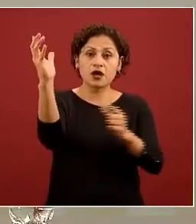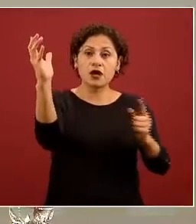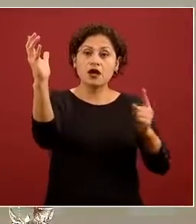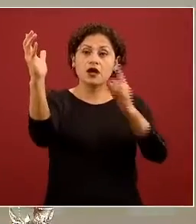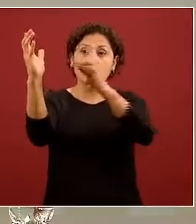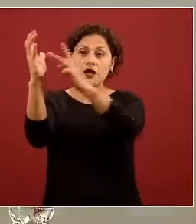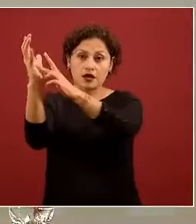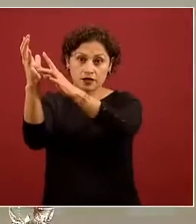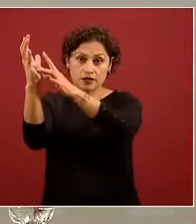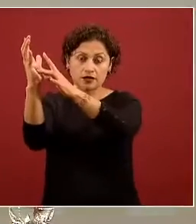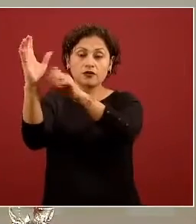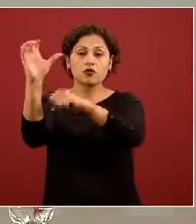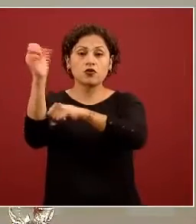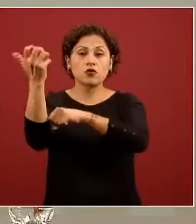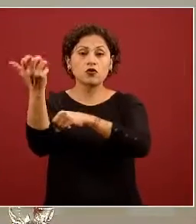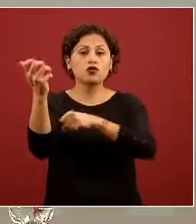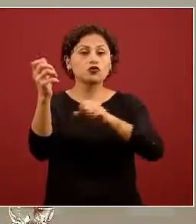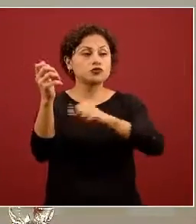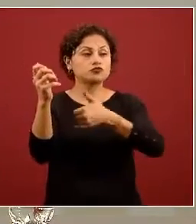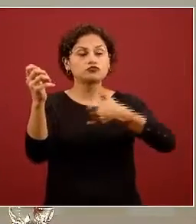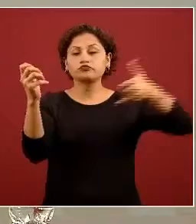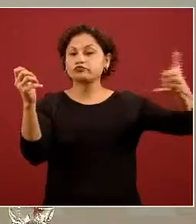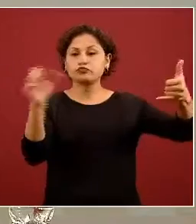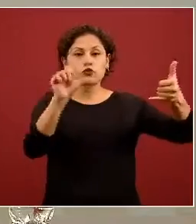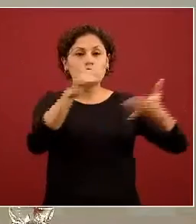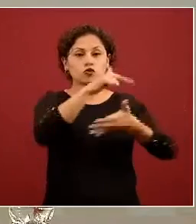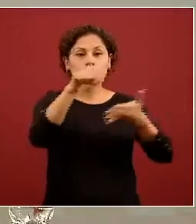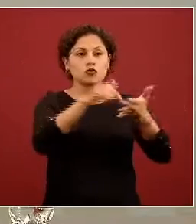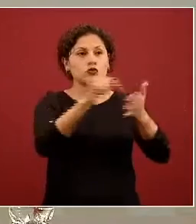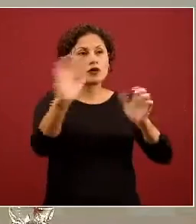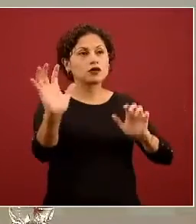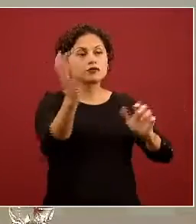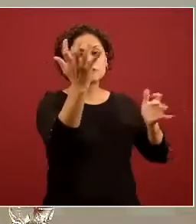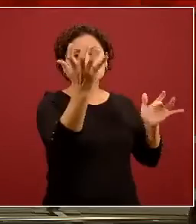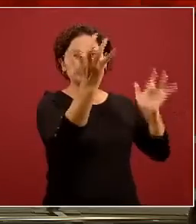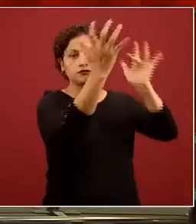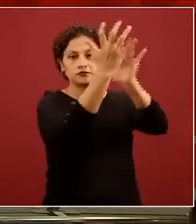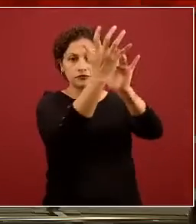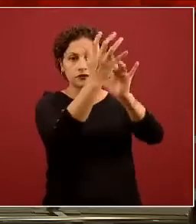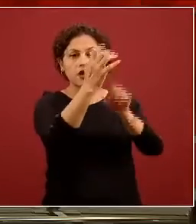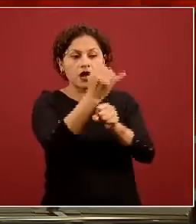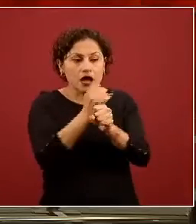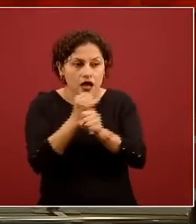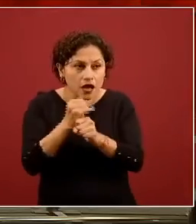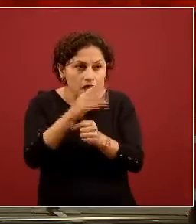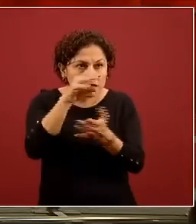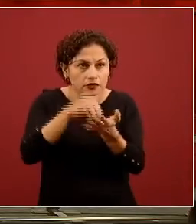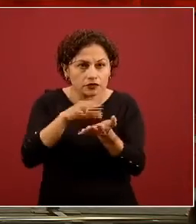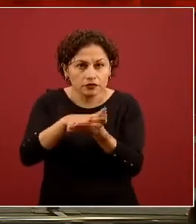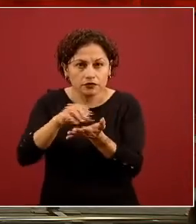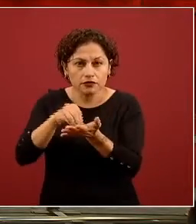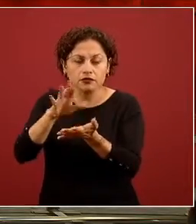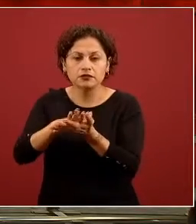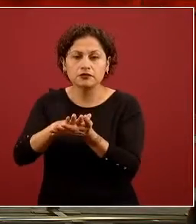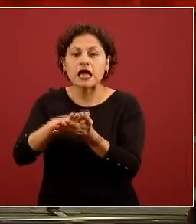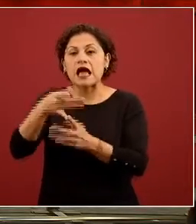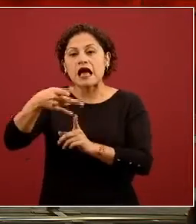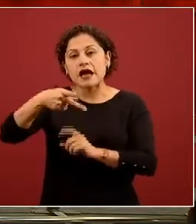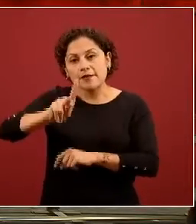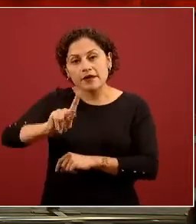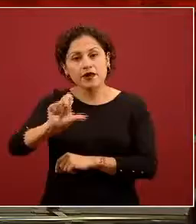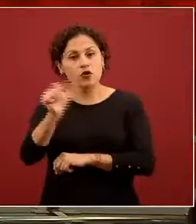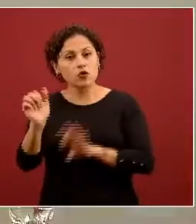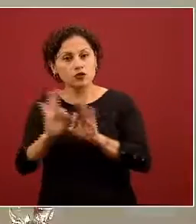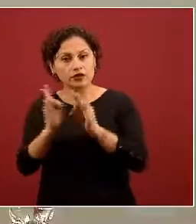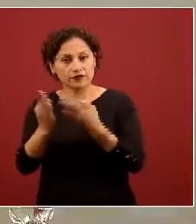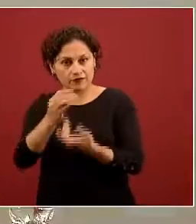movilidad. Pero esto tiene una resolución menos precisa. En cambio, esta metodología conjunta tiene una resolución